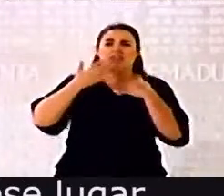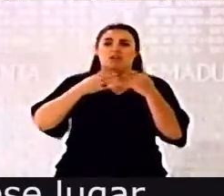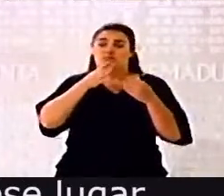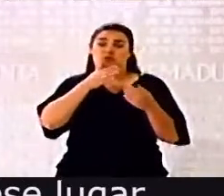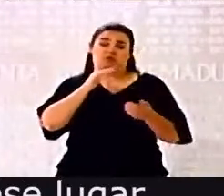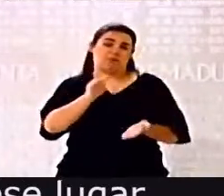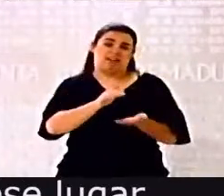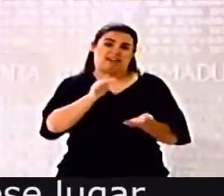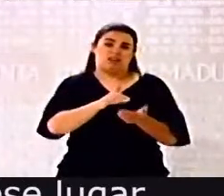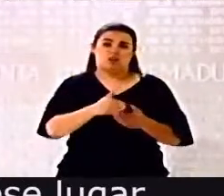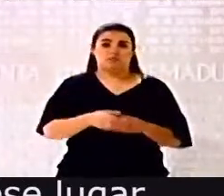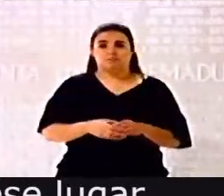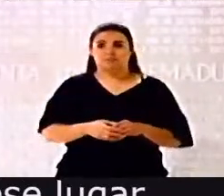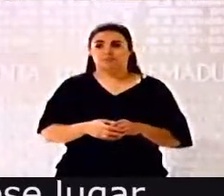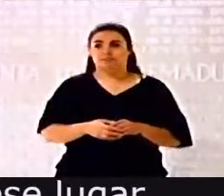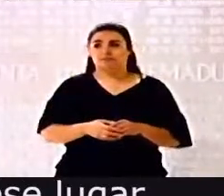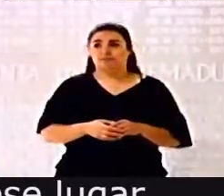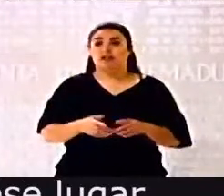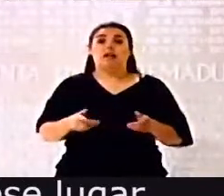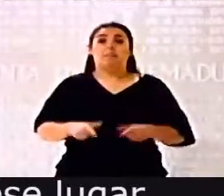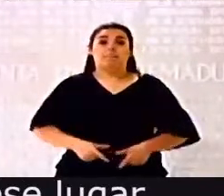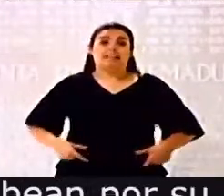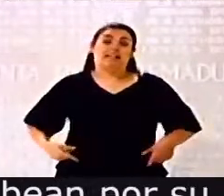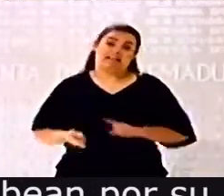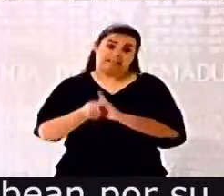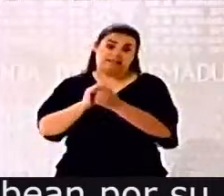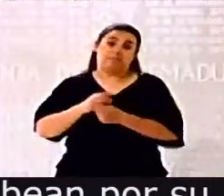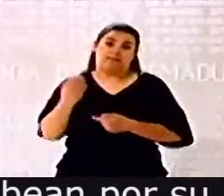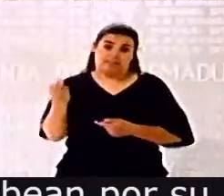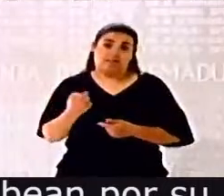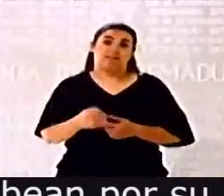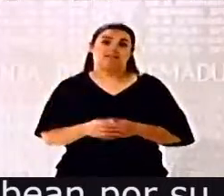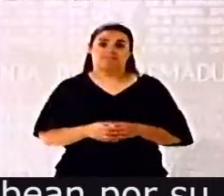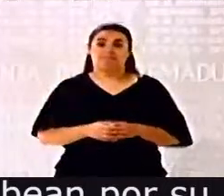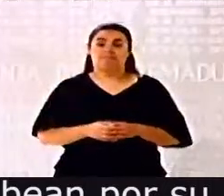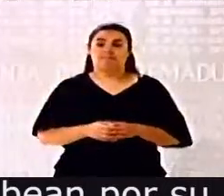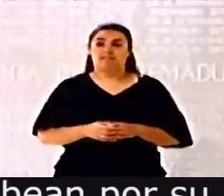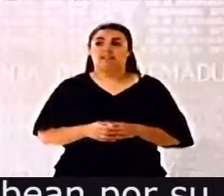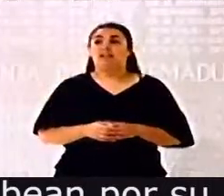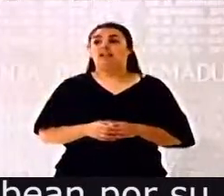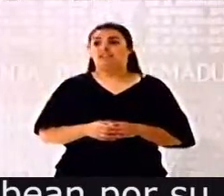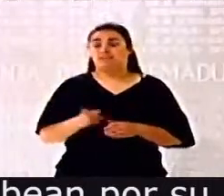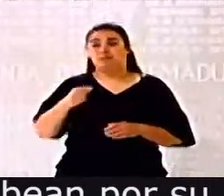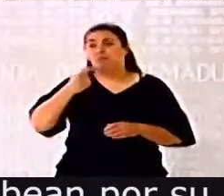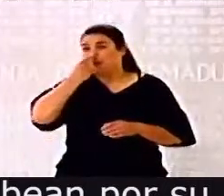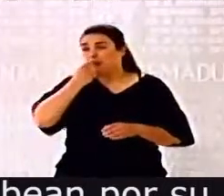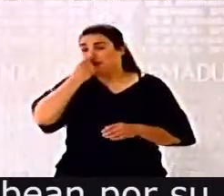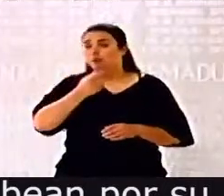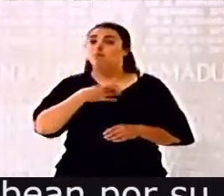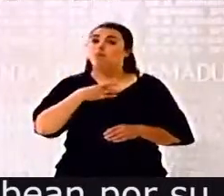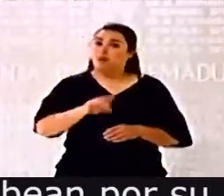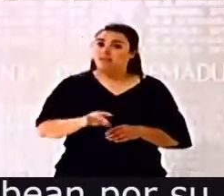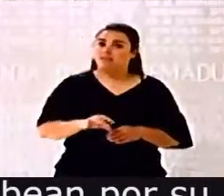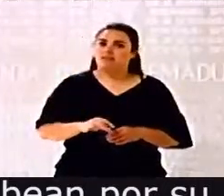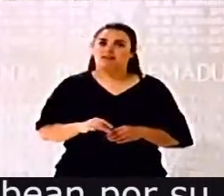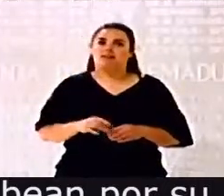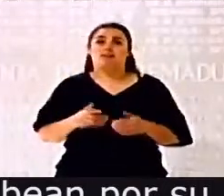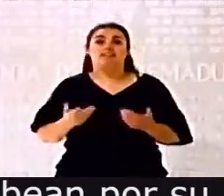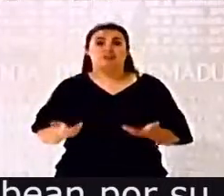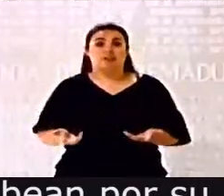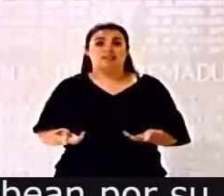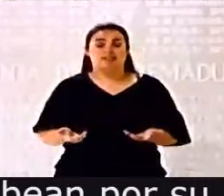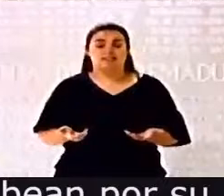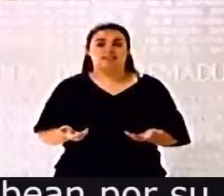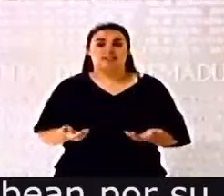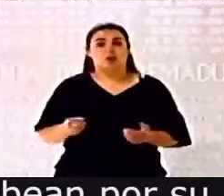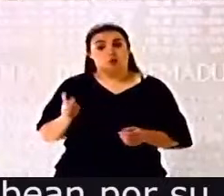edad, que hay que cambiar pañales, que puede haber secreciones. Por lo tanto,